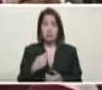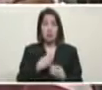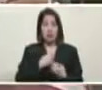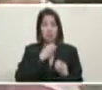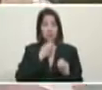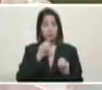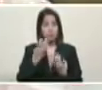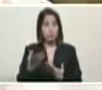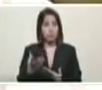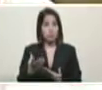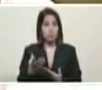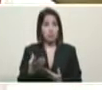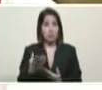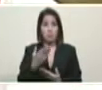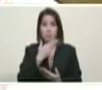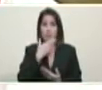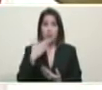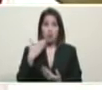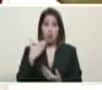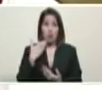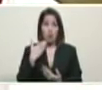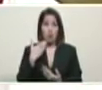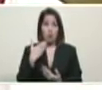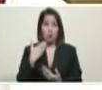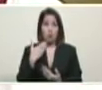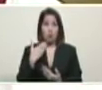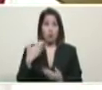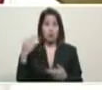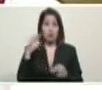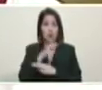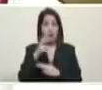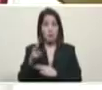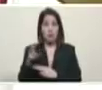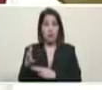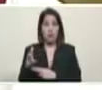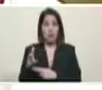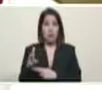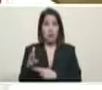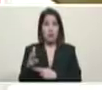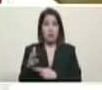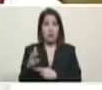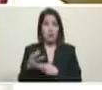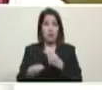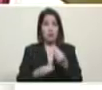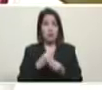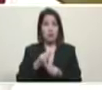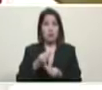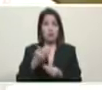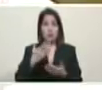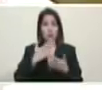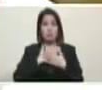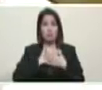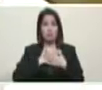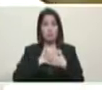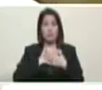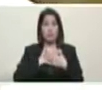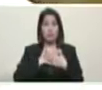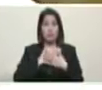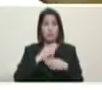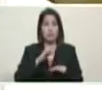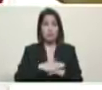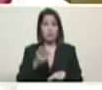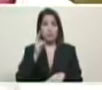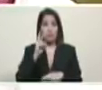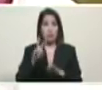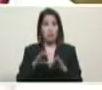dentro, mi comandante en jefe hubiese preferido que esas balas criminales hubiesen quitado la vida a mí y mi comandante jefe. Cuando veo aquí